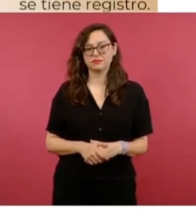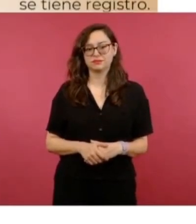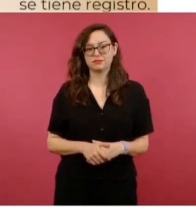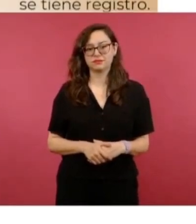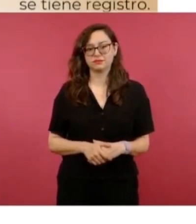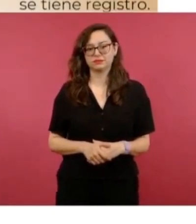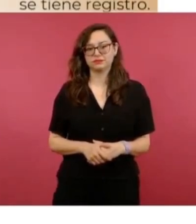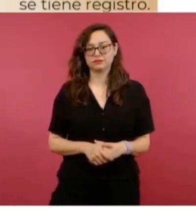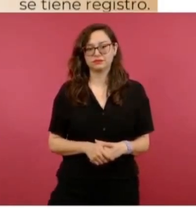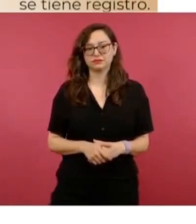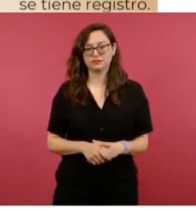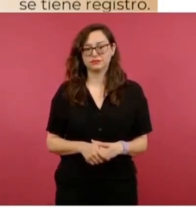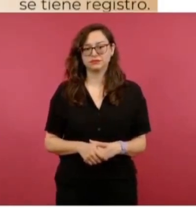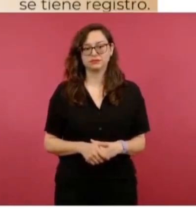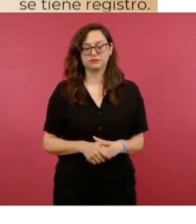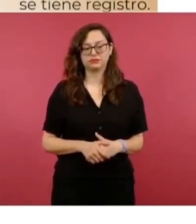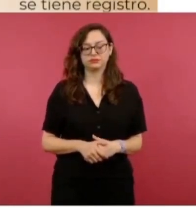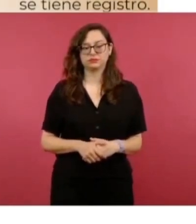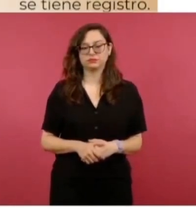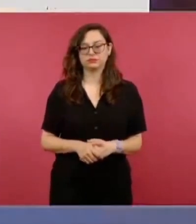Ya,